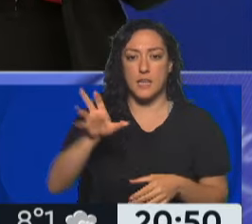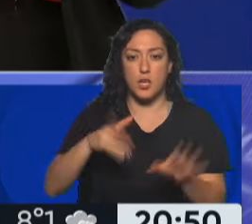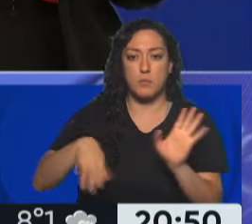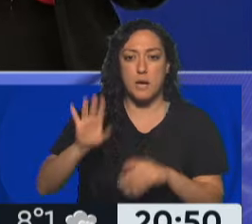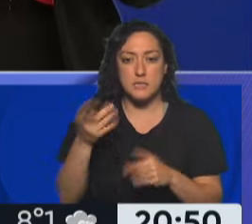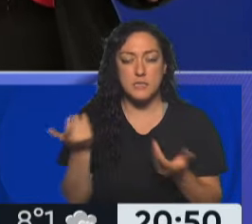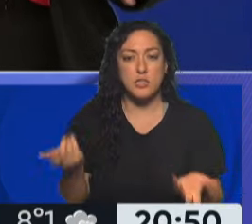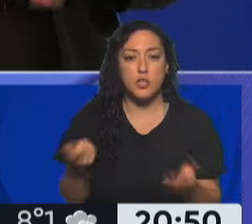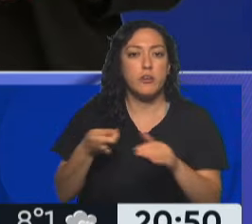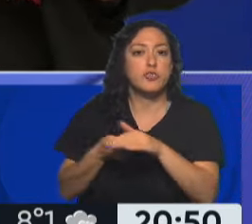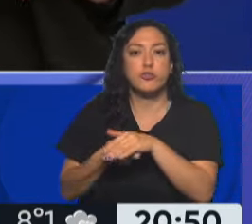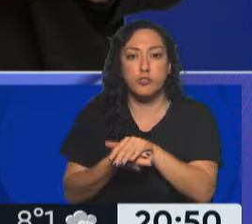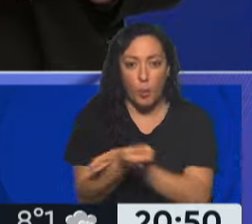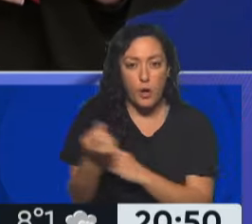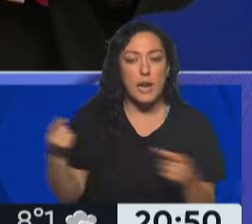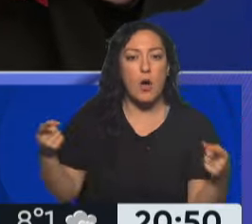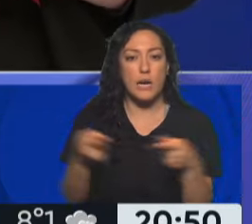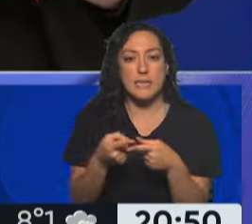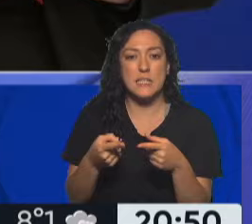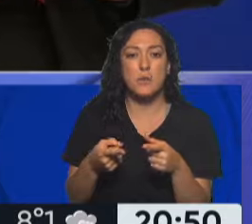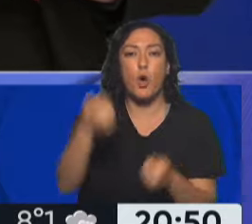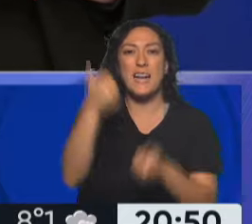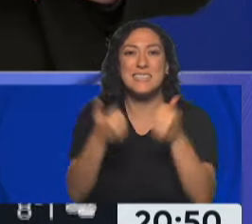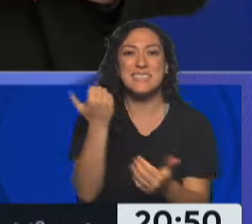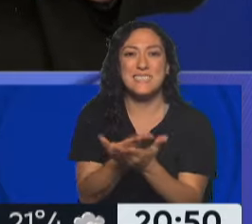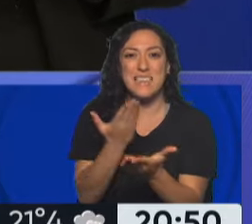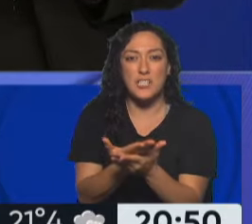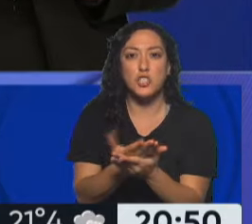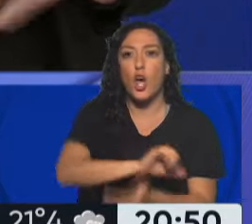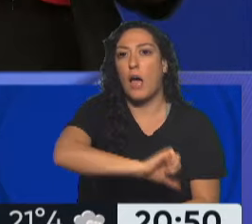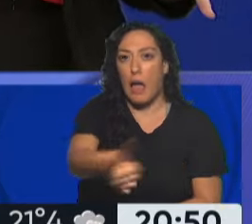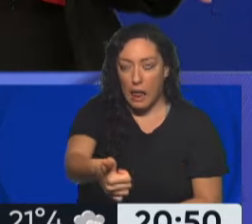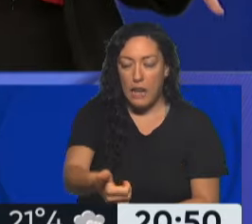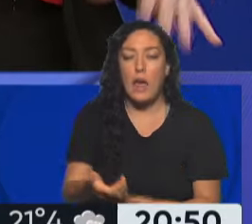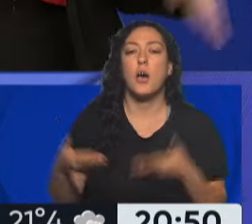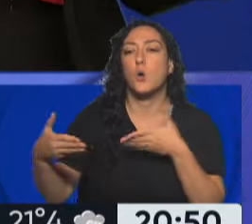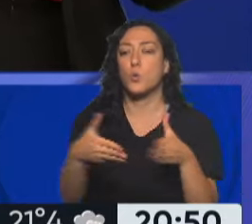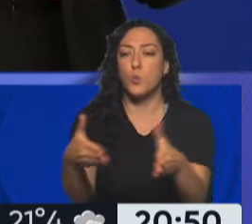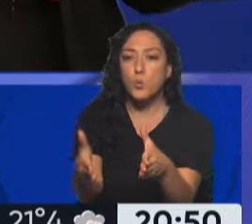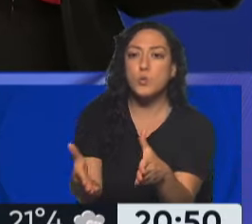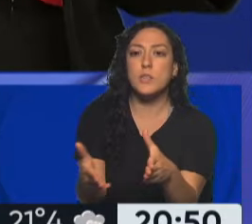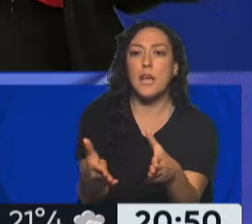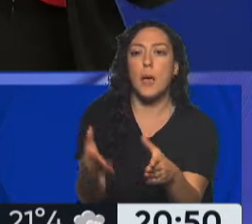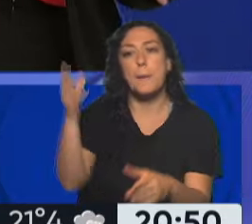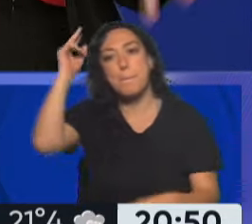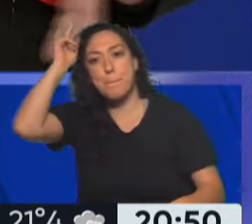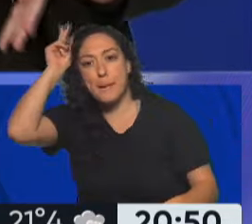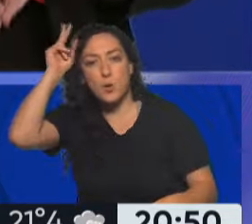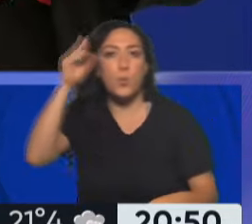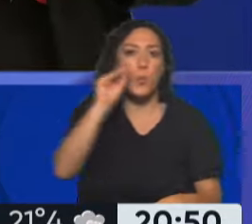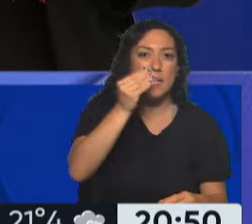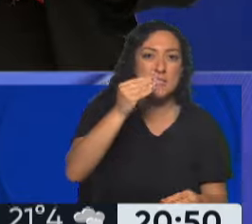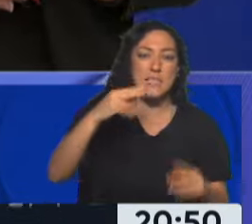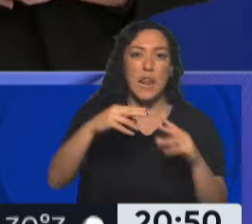básicamente sobornando para lograr las licitaciones, en este caso, en una ruta que conectaba a Perú con Brasil,